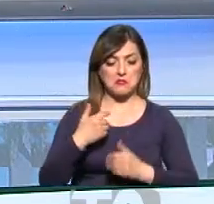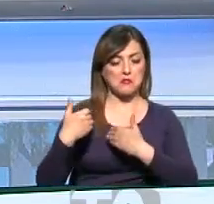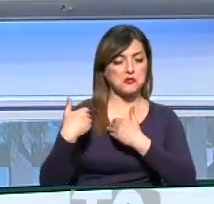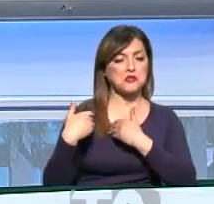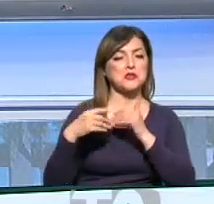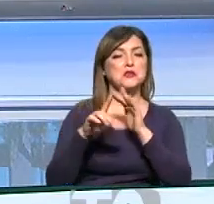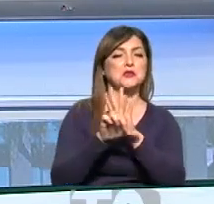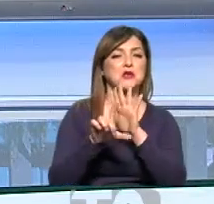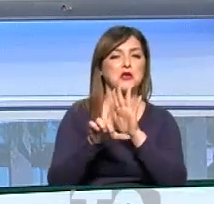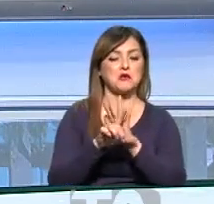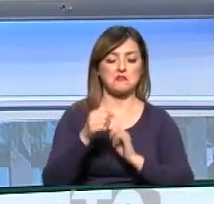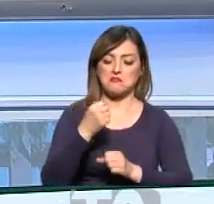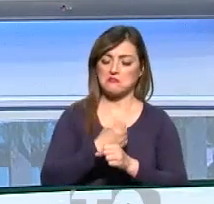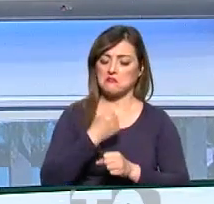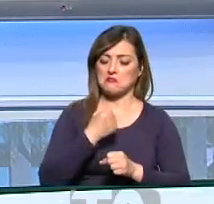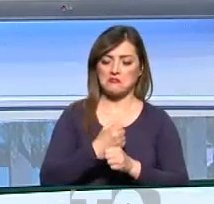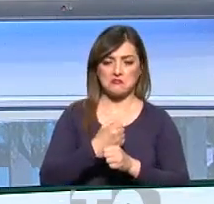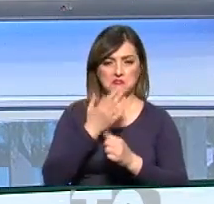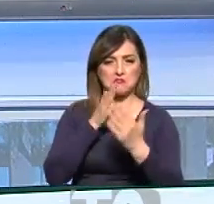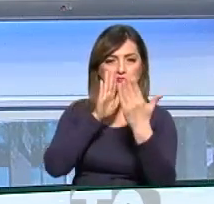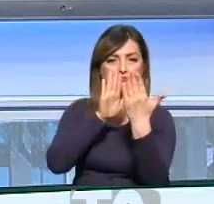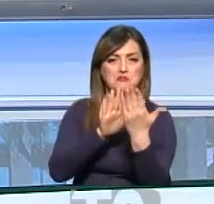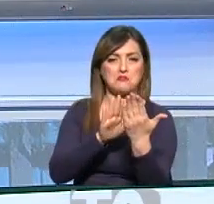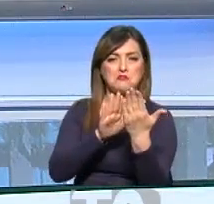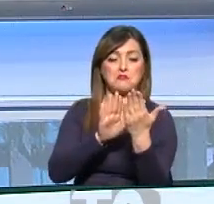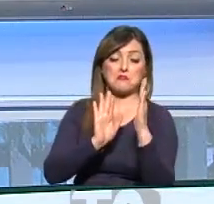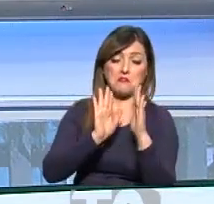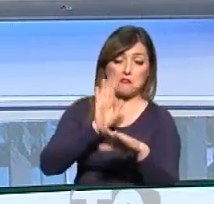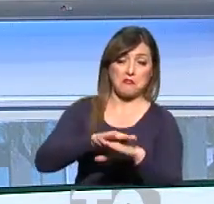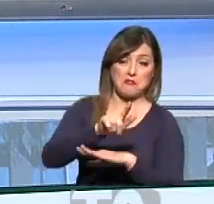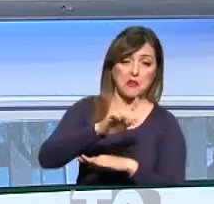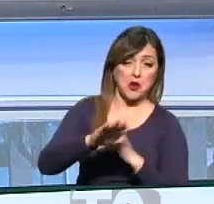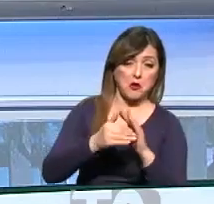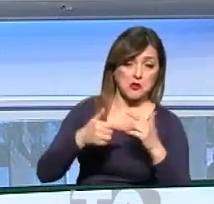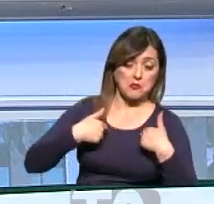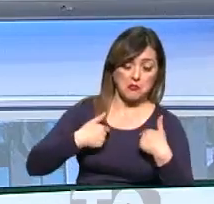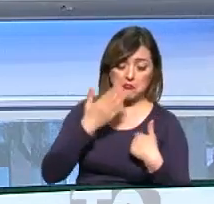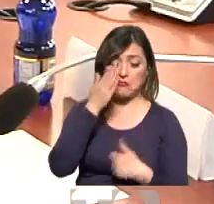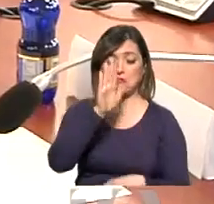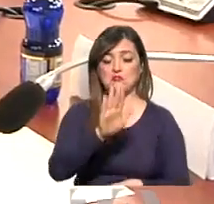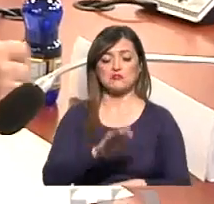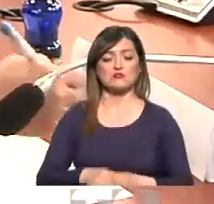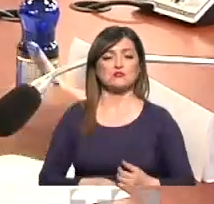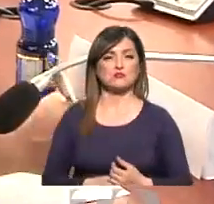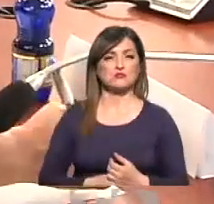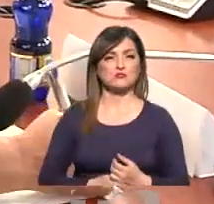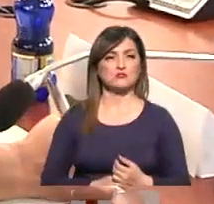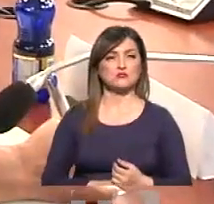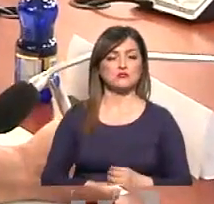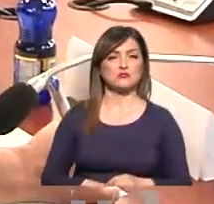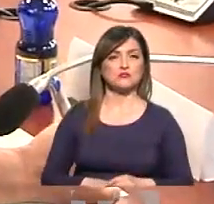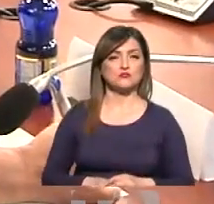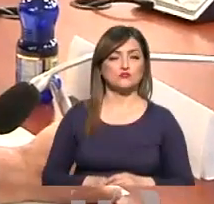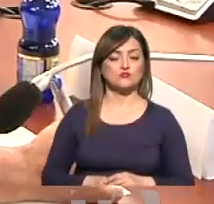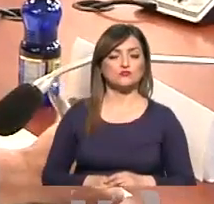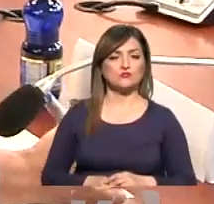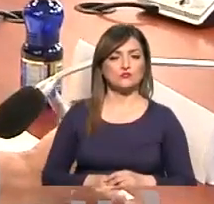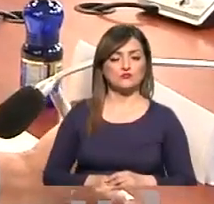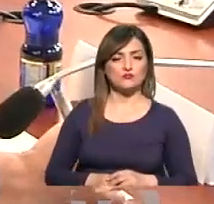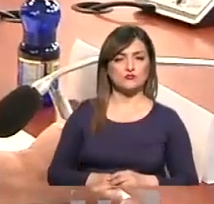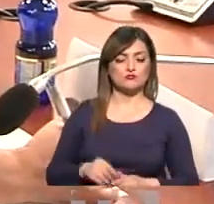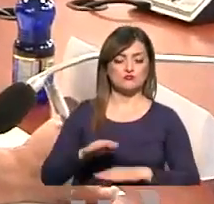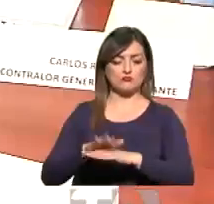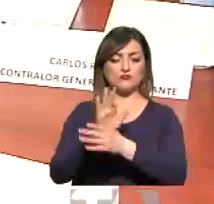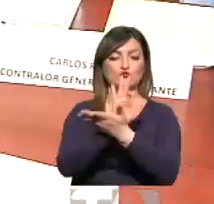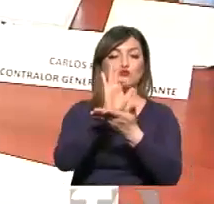está ejerciendo y que está dispuesto a enfrentar cualquier acusación en su contra. El siguiente documento. Tras su comparecencia